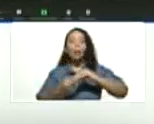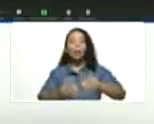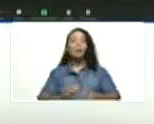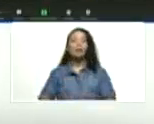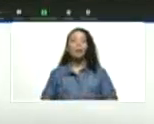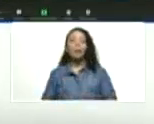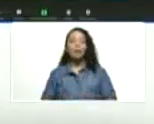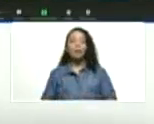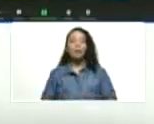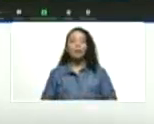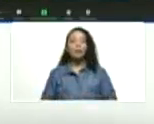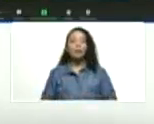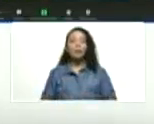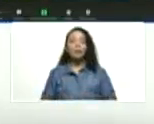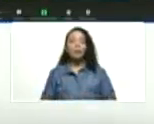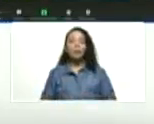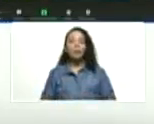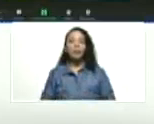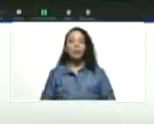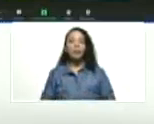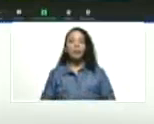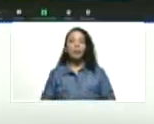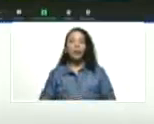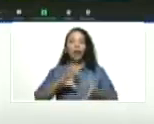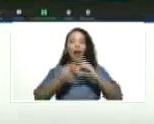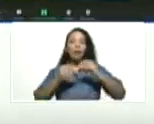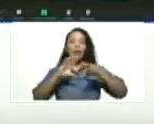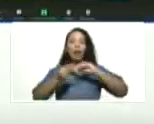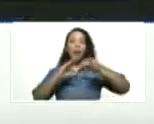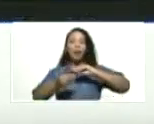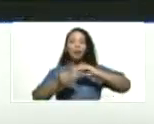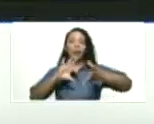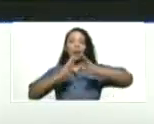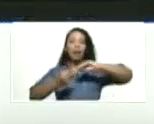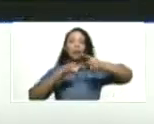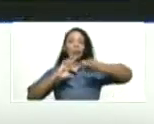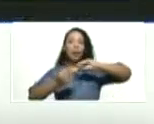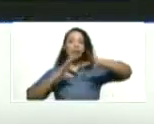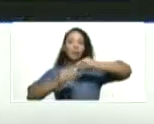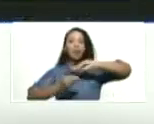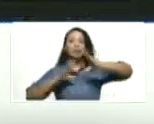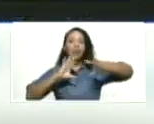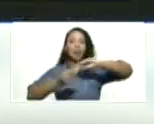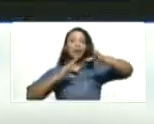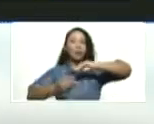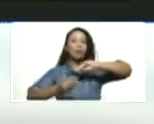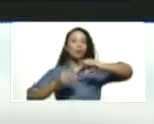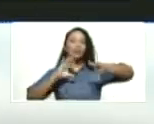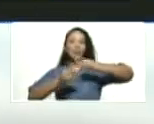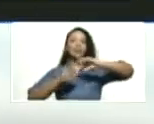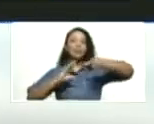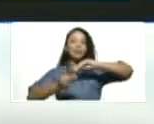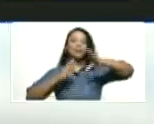abastecimiento y producción, los clap, clap, clap, clap, clap, clap. Clap, clap, clap, clap, clap.